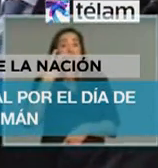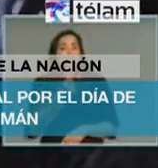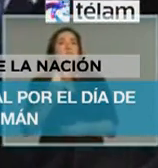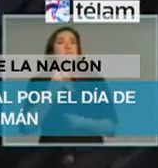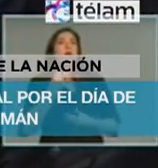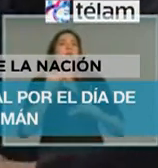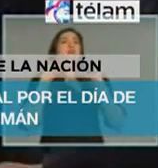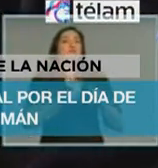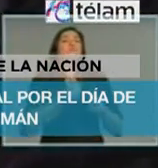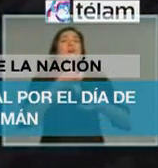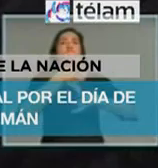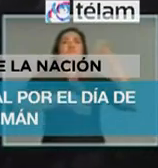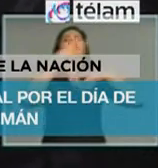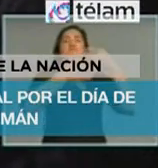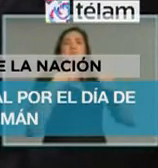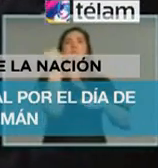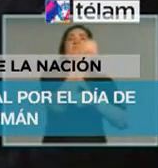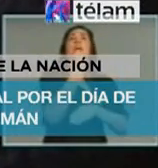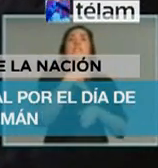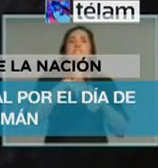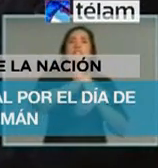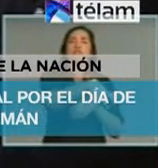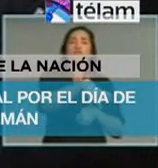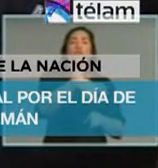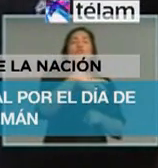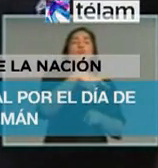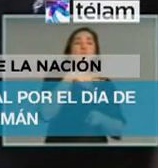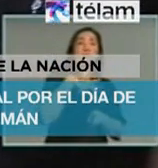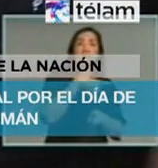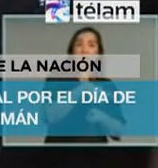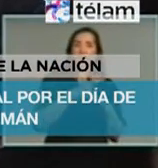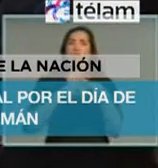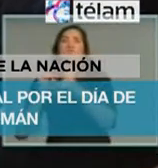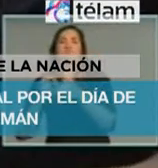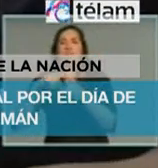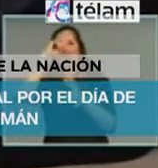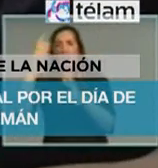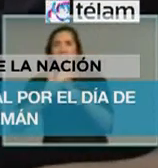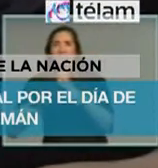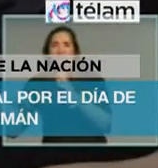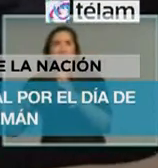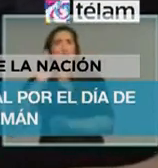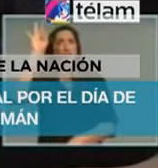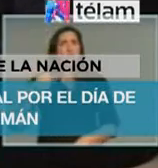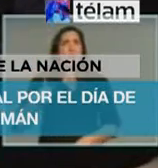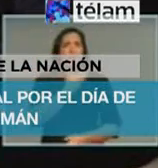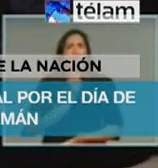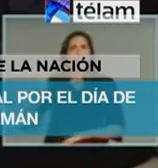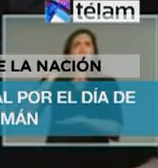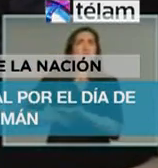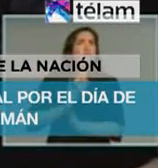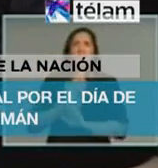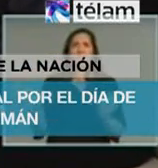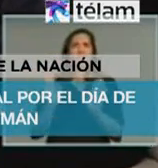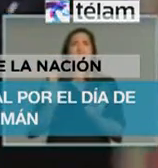sector privado. Y ese Estado no es solamente el Poder Ejecutivo. Ese Estado también es el